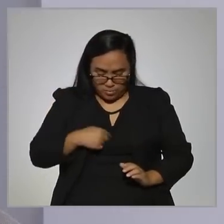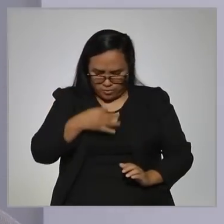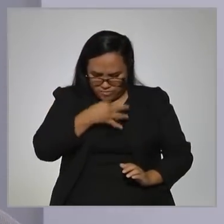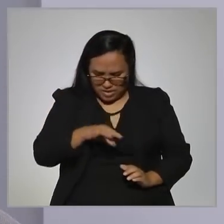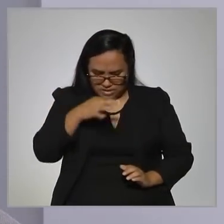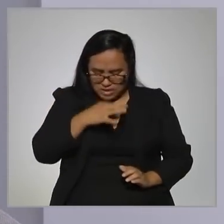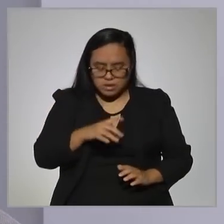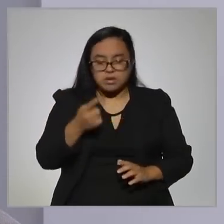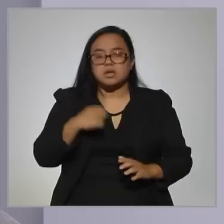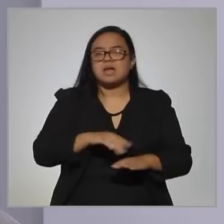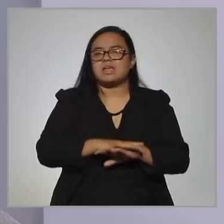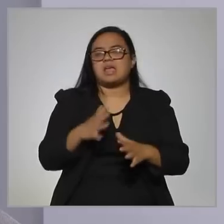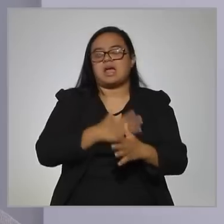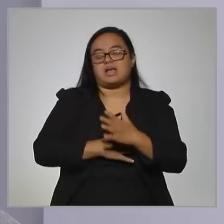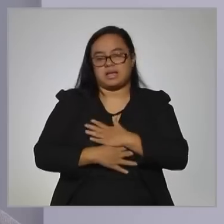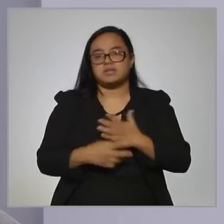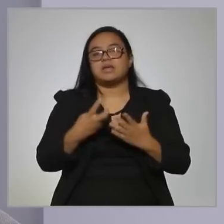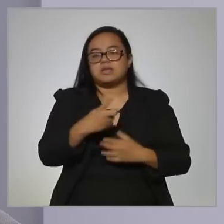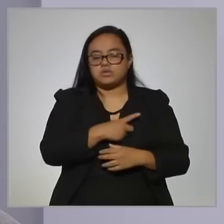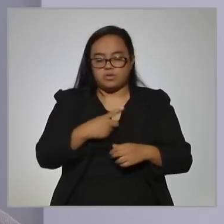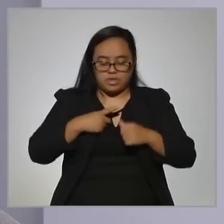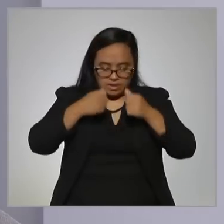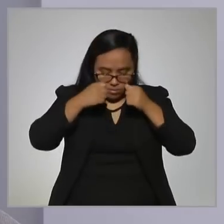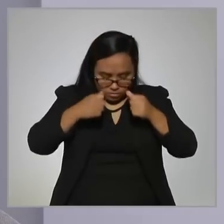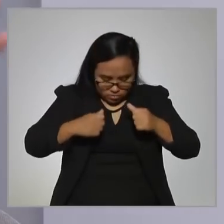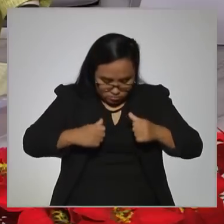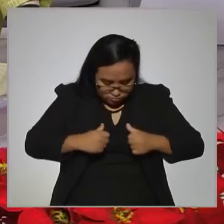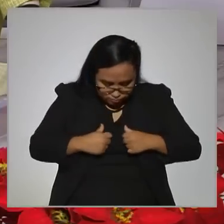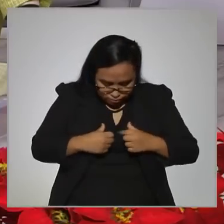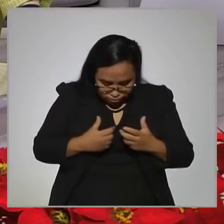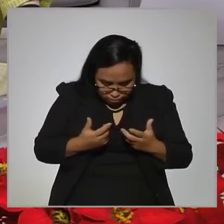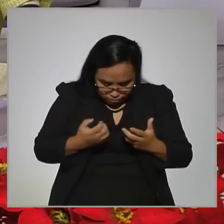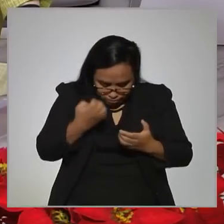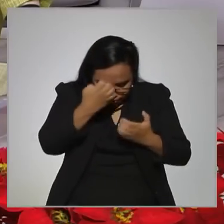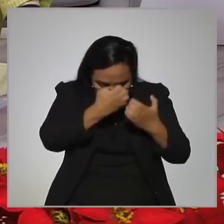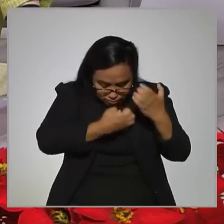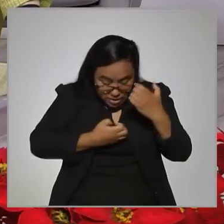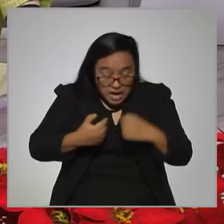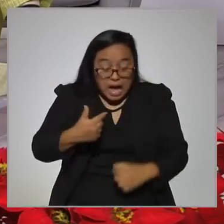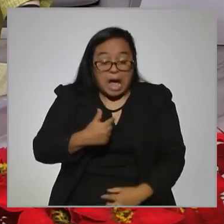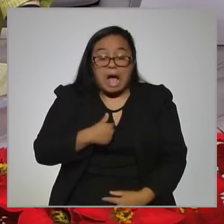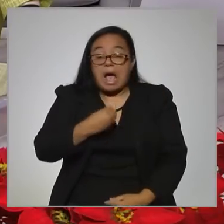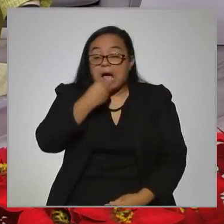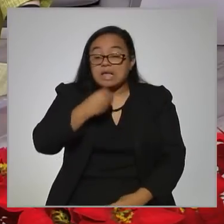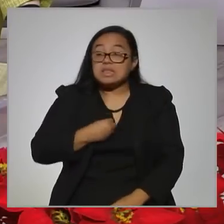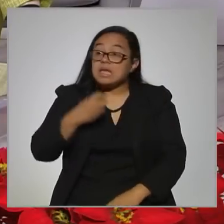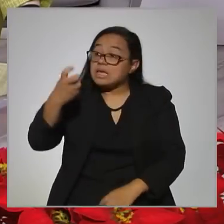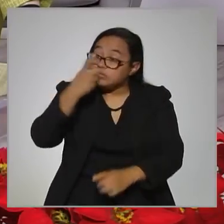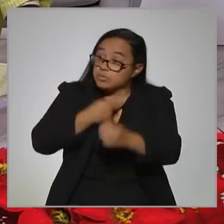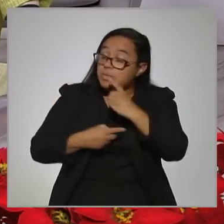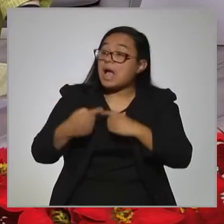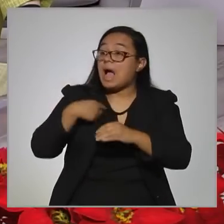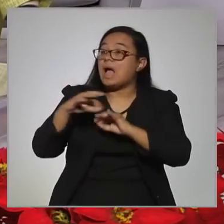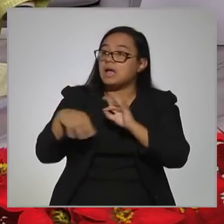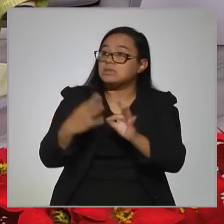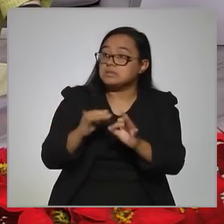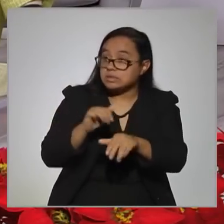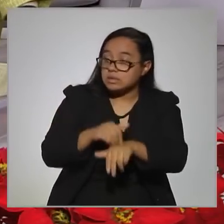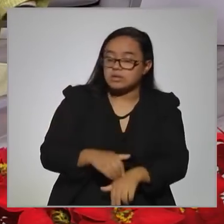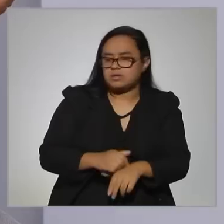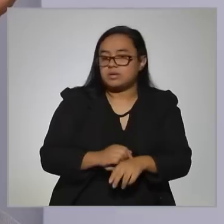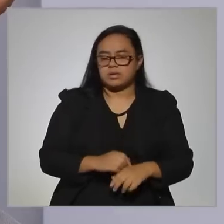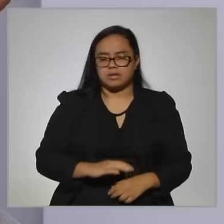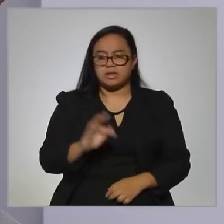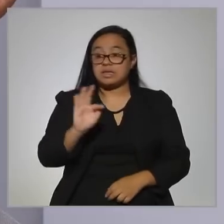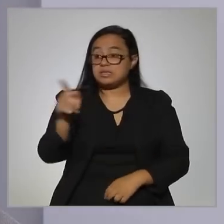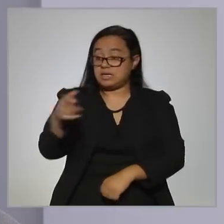Entonces, darnos como esta escucha personal, asumir que no tenemos que cumplir expectativas, que si mi familia no